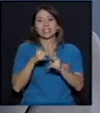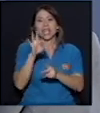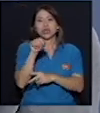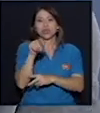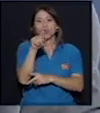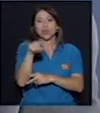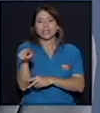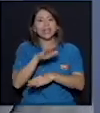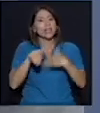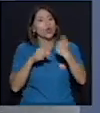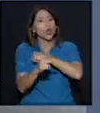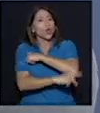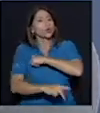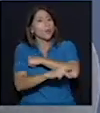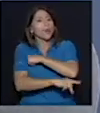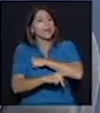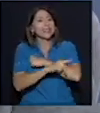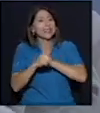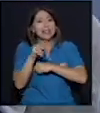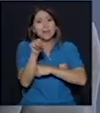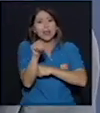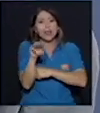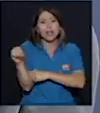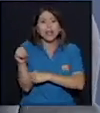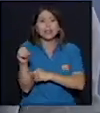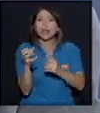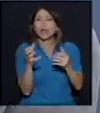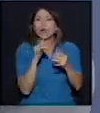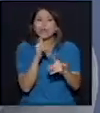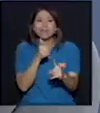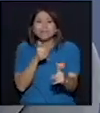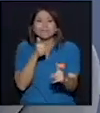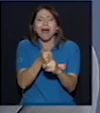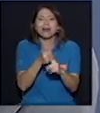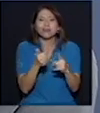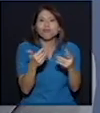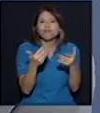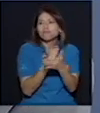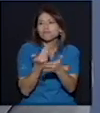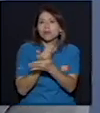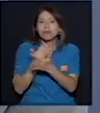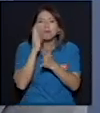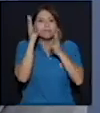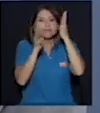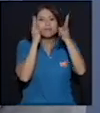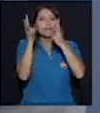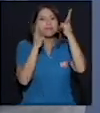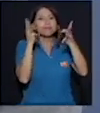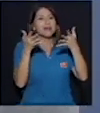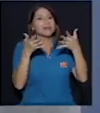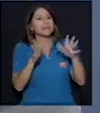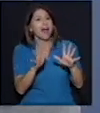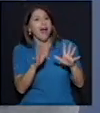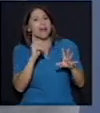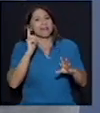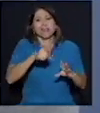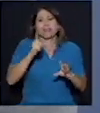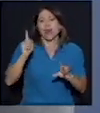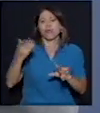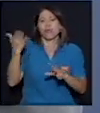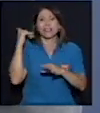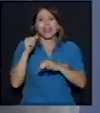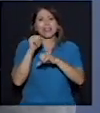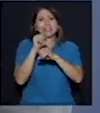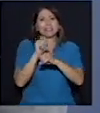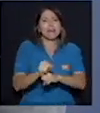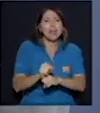el impacto de un rejuvenecimiento de ideas, de una alternativa a las dictaduras militares y de partido que están acostumbrados,